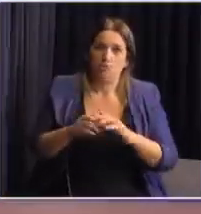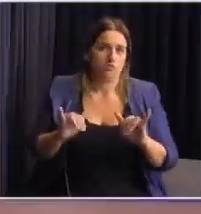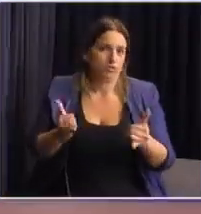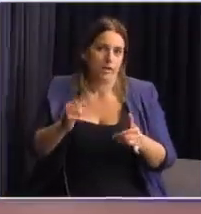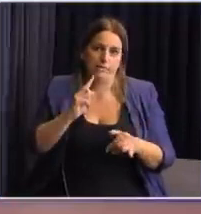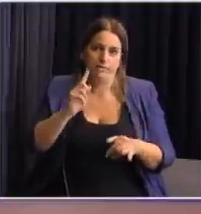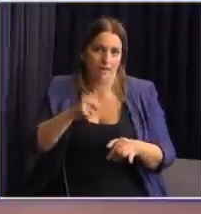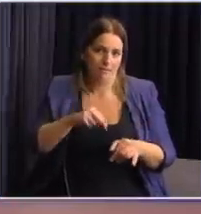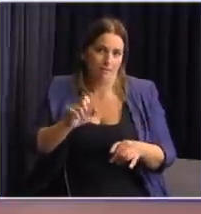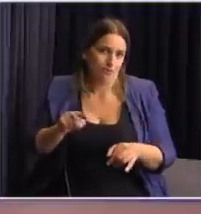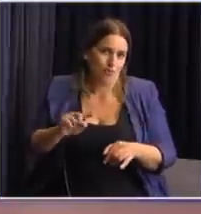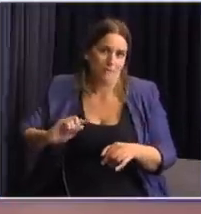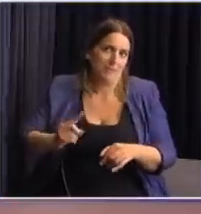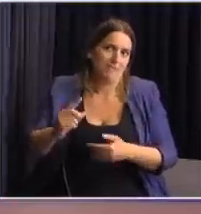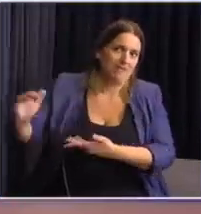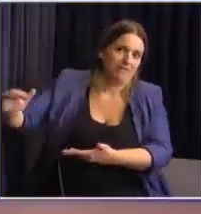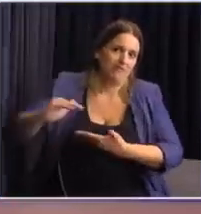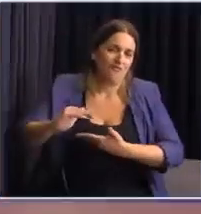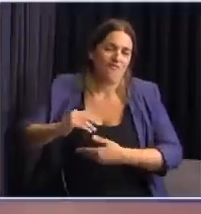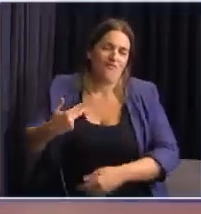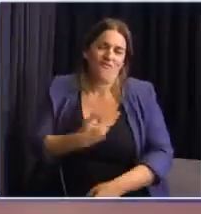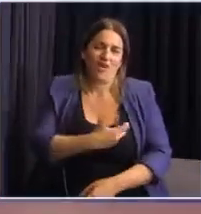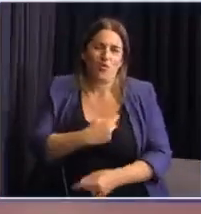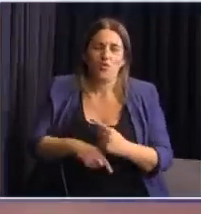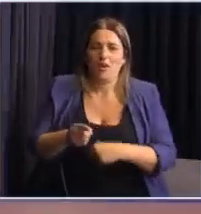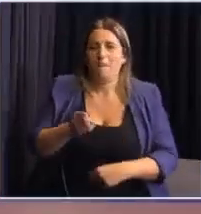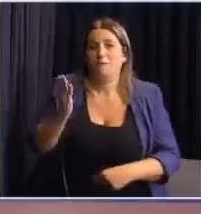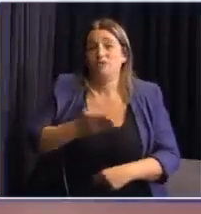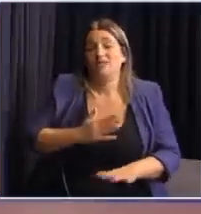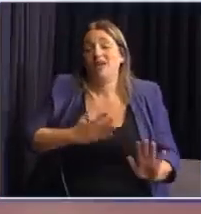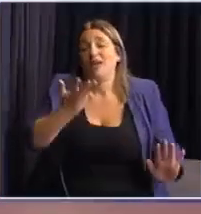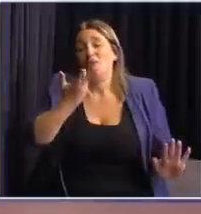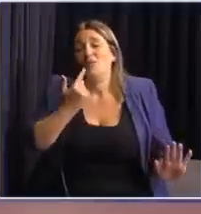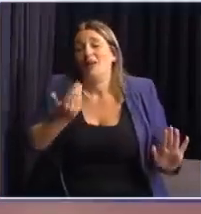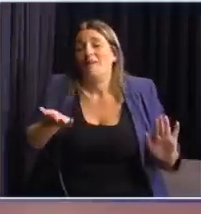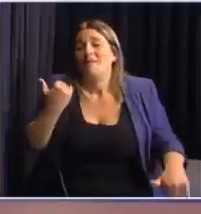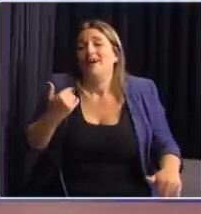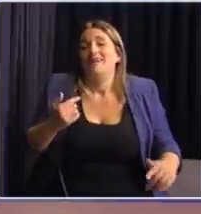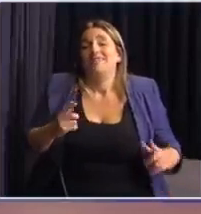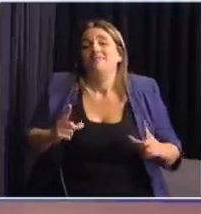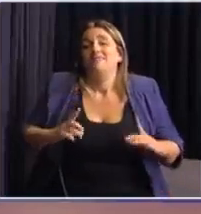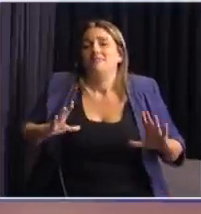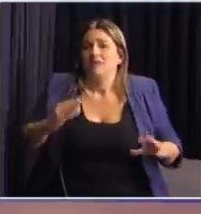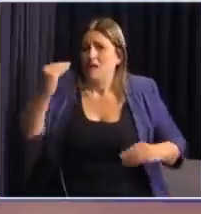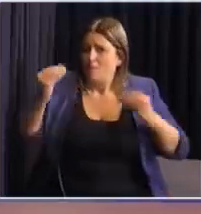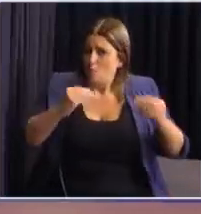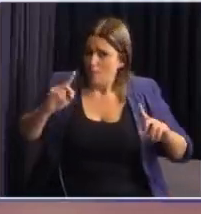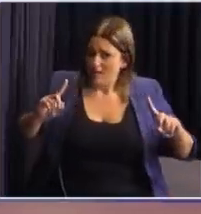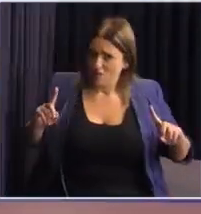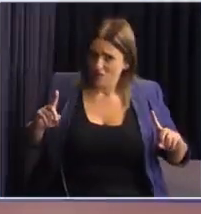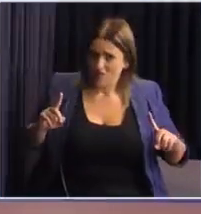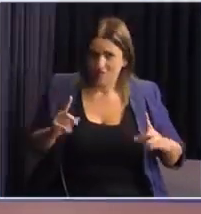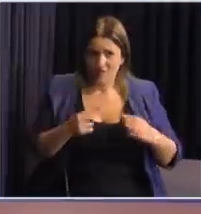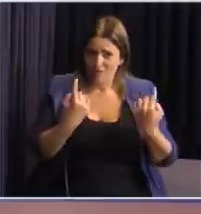acceso a las primeras tandas de vacunación, que el porcentaje no es el que uno hubiera esperado, y eso nos preocupa en todo el sistema